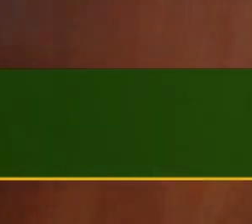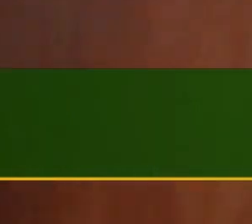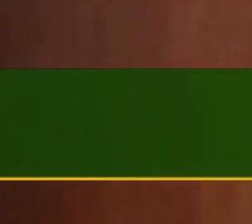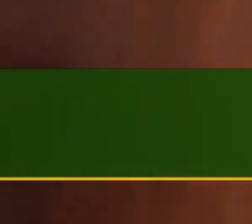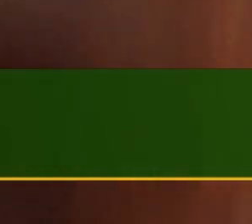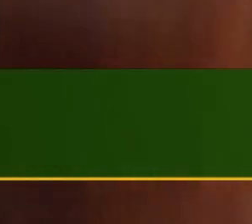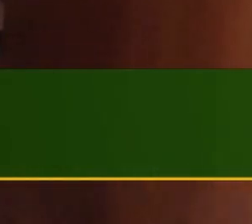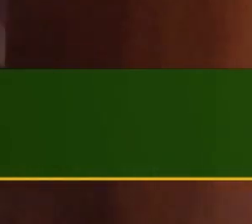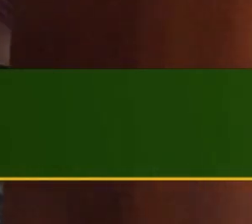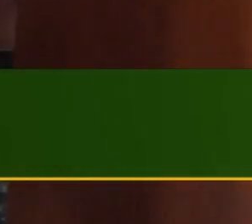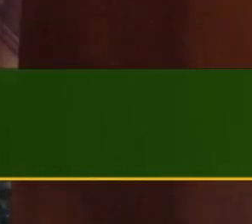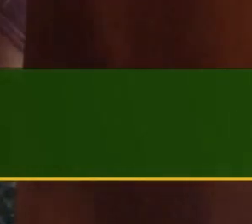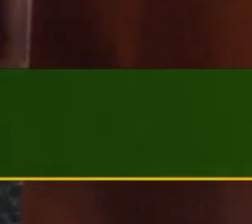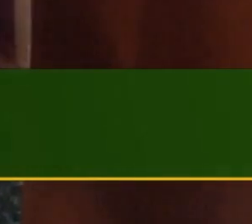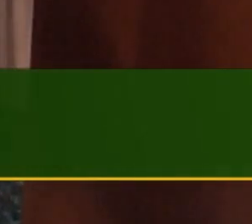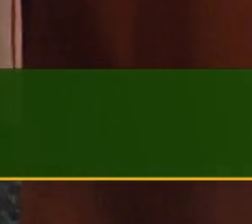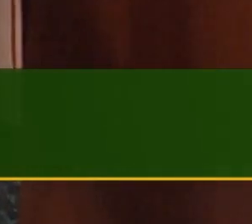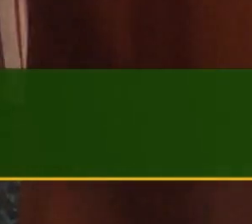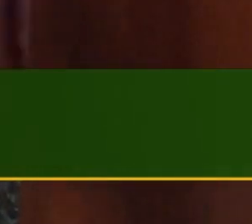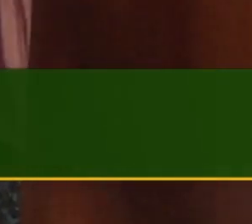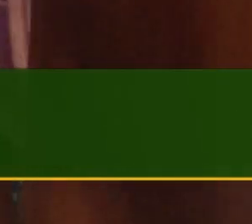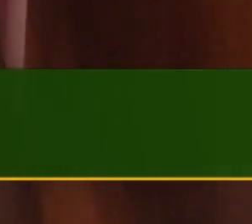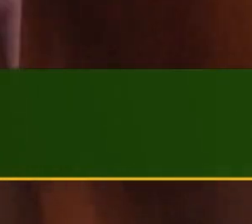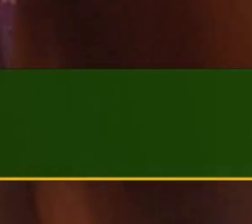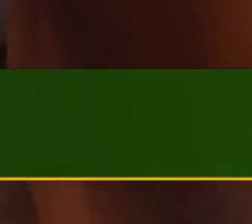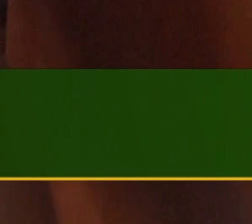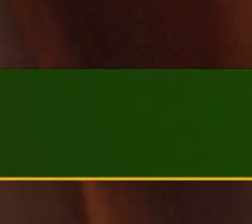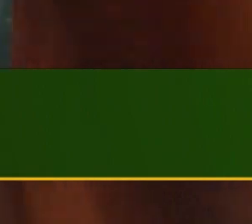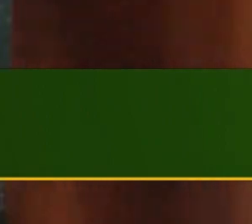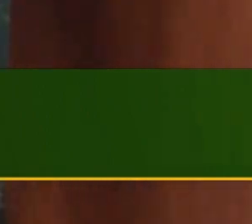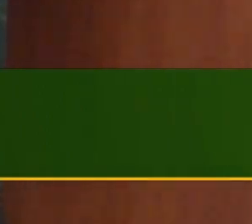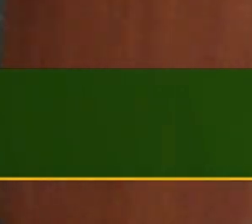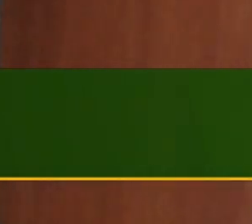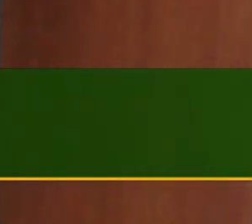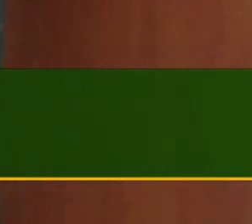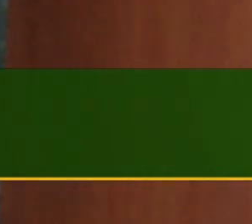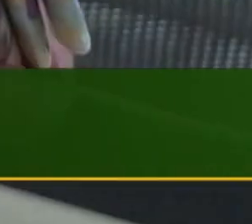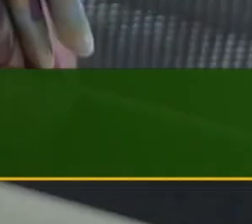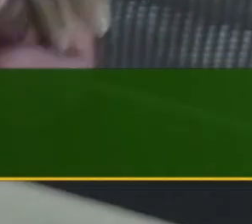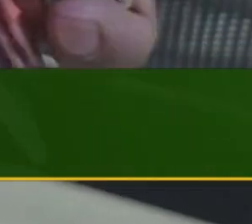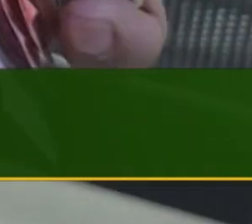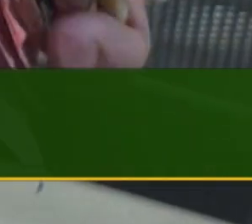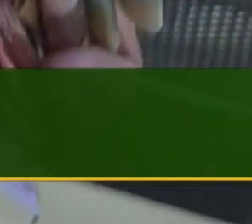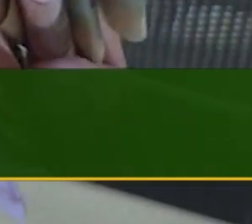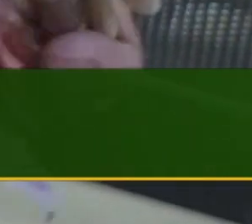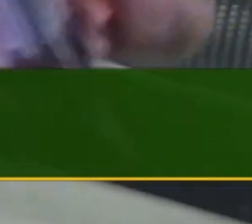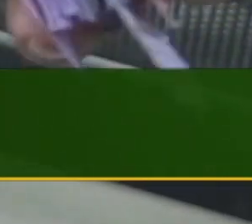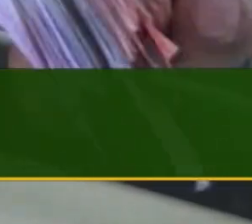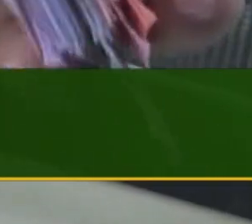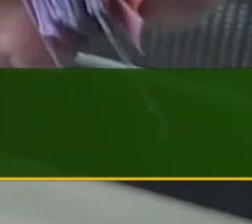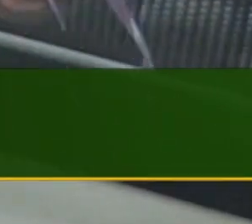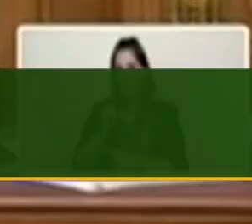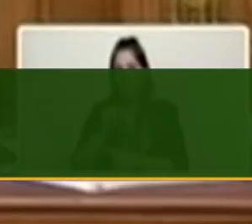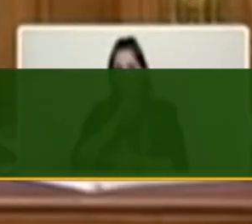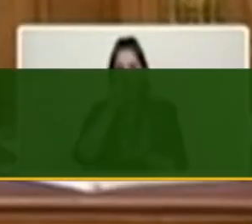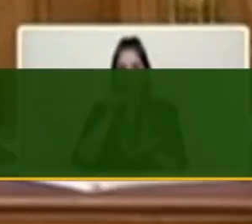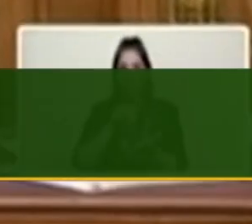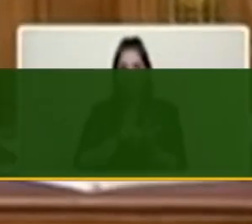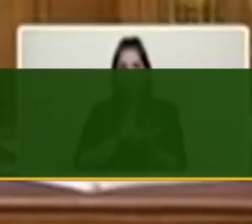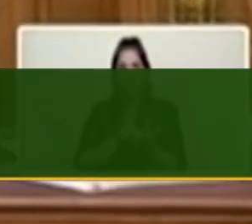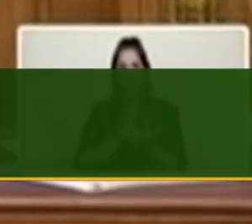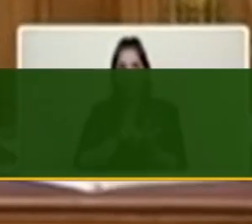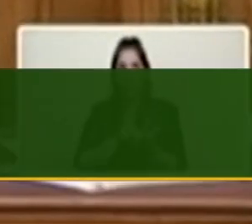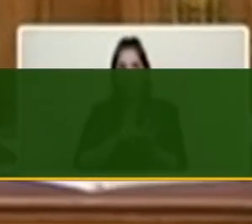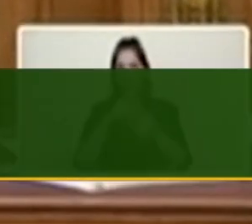944%. Pidió confianza a los empresarios en su nuevo mandato, al tiempo que decretó un aumento del salario mínimo de 300%. Estará